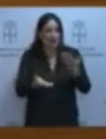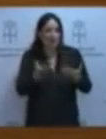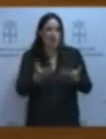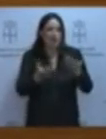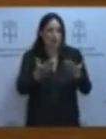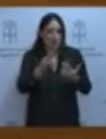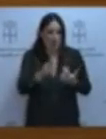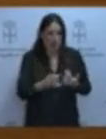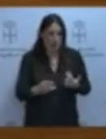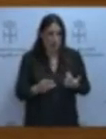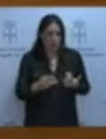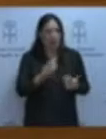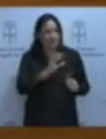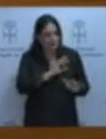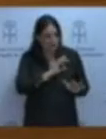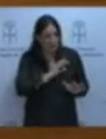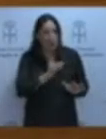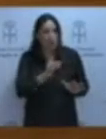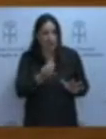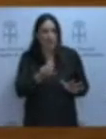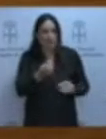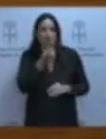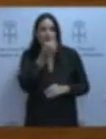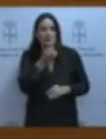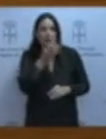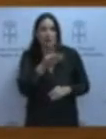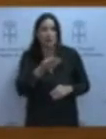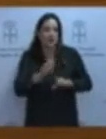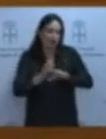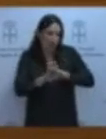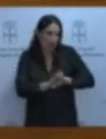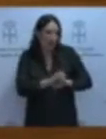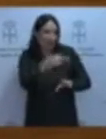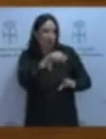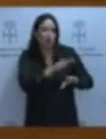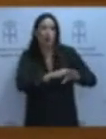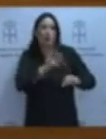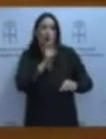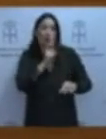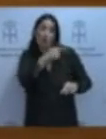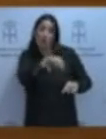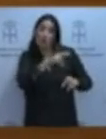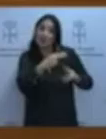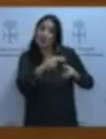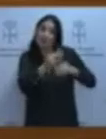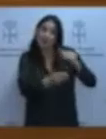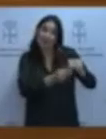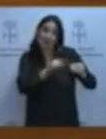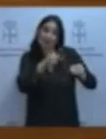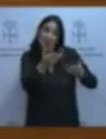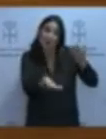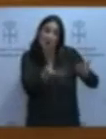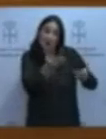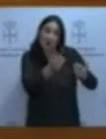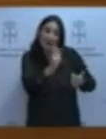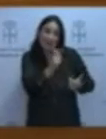señores socialistas, ya sea a tenor de su praxis de gobierno, que ustedes no acostumbran a evaluar las políticas que realizan, pero debería